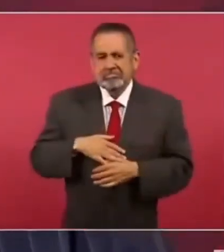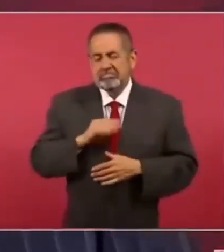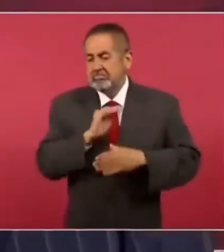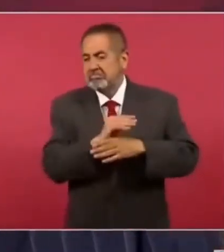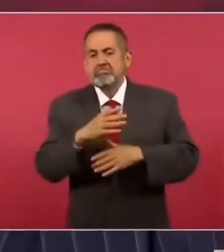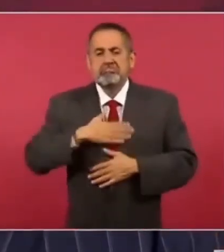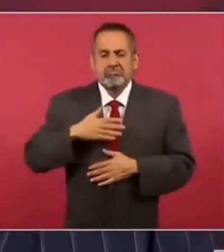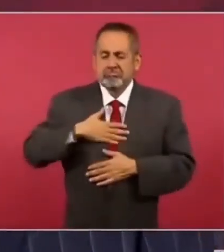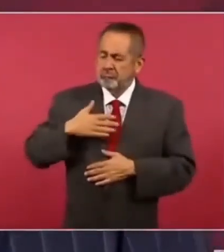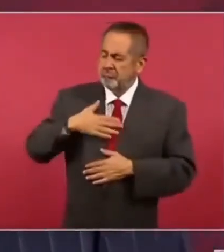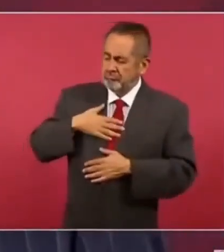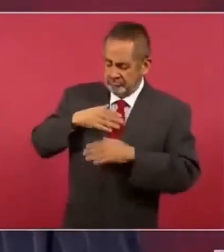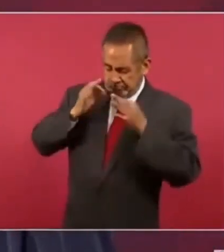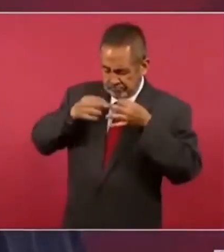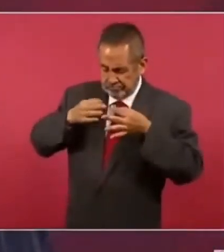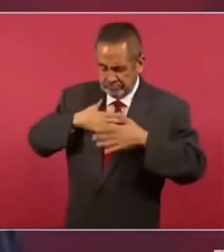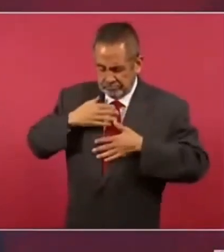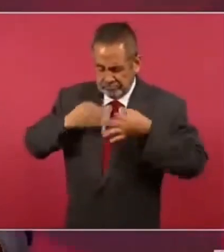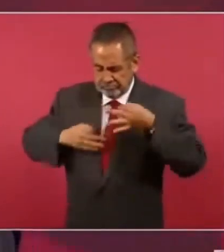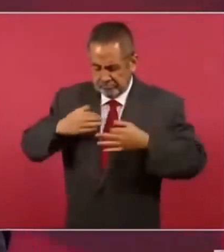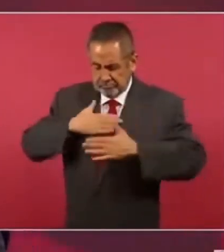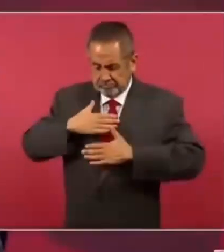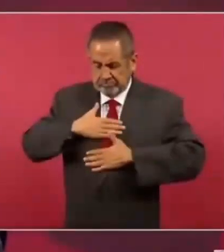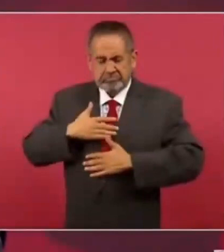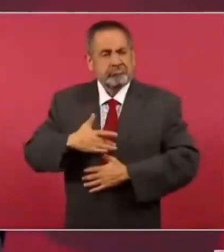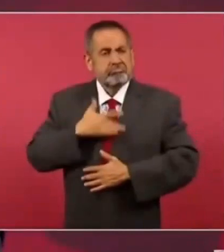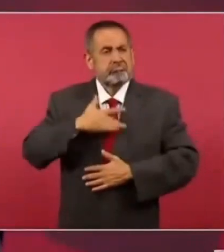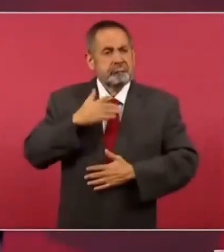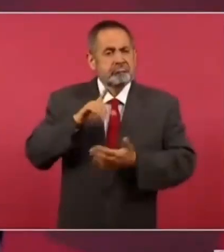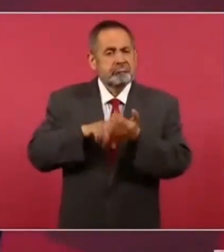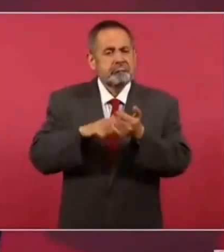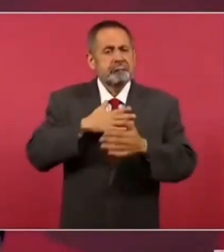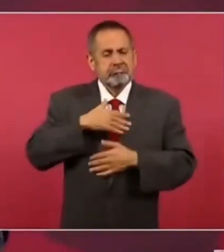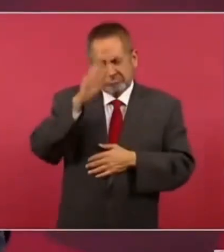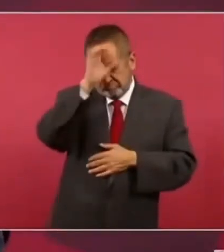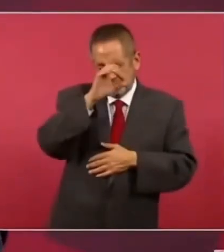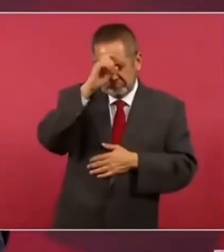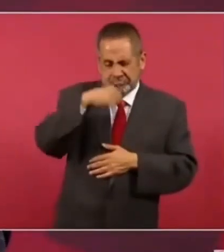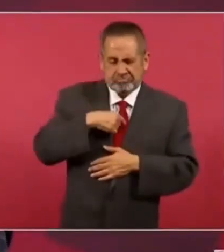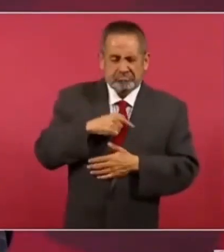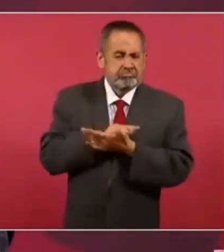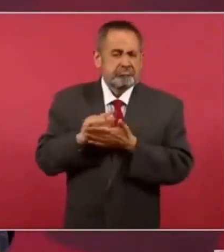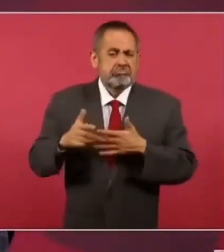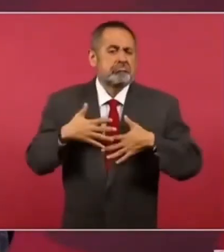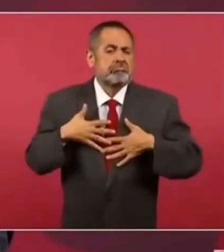tengo mi propio tribunal, que es el que me importa,